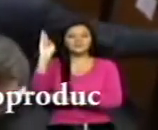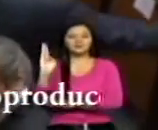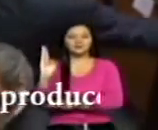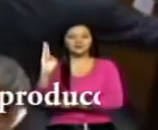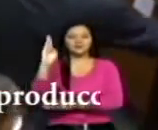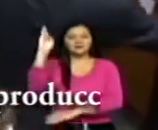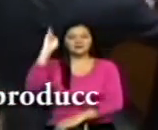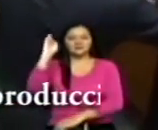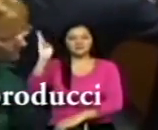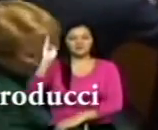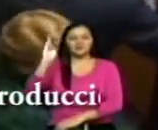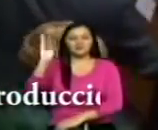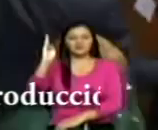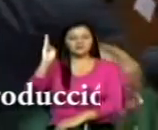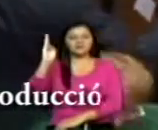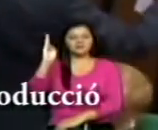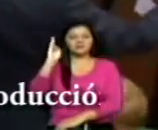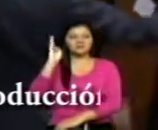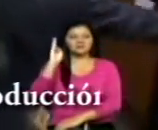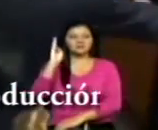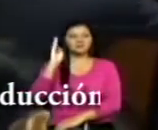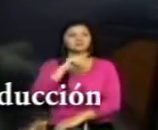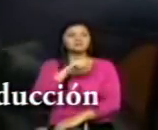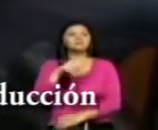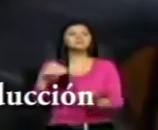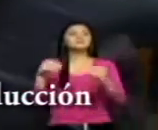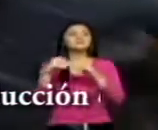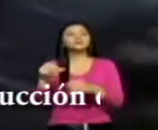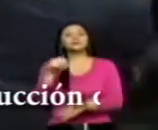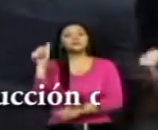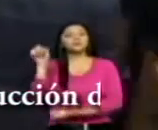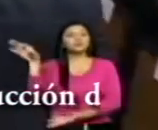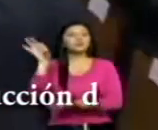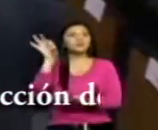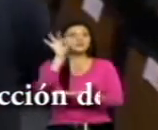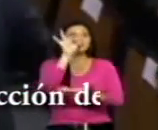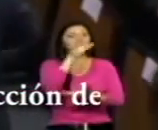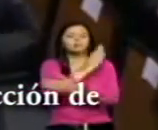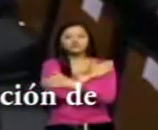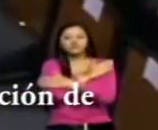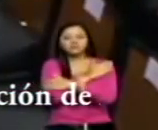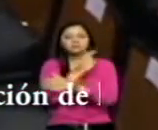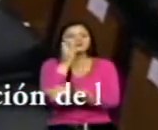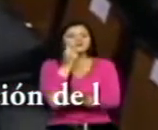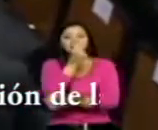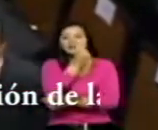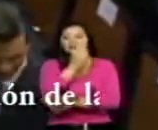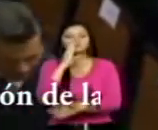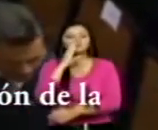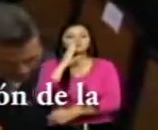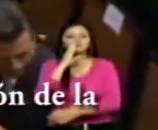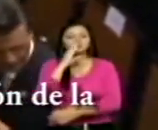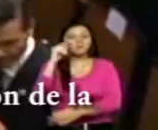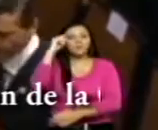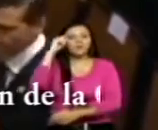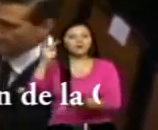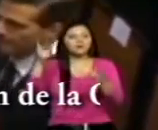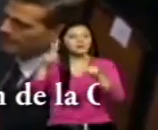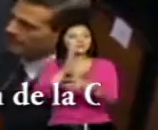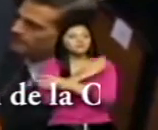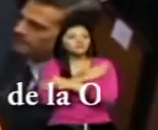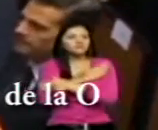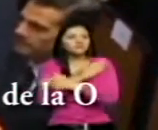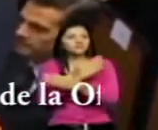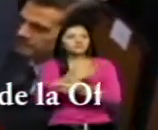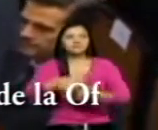Juan Manuel Santos saludando a otros representantes de las delegaciones extranjeras. Rafael Correa también